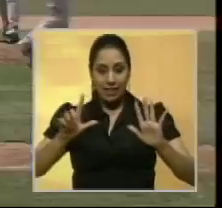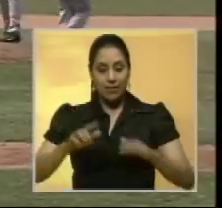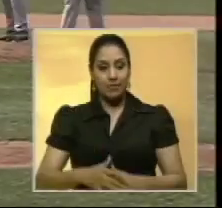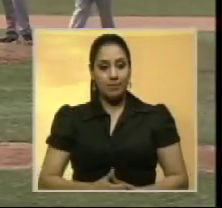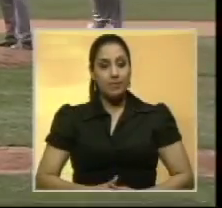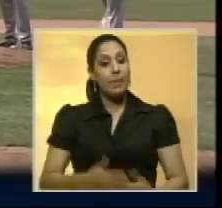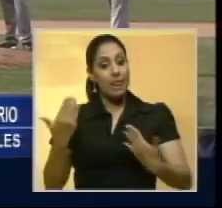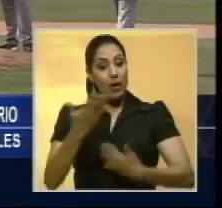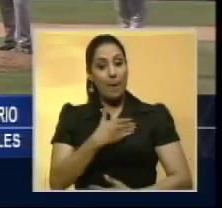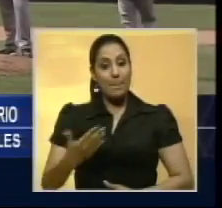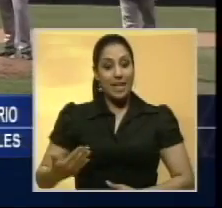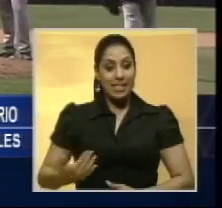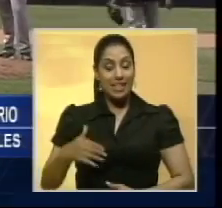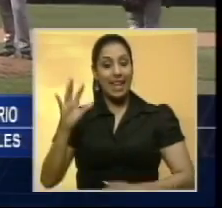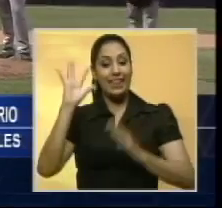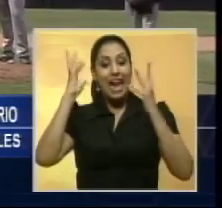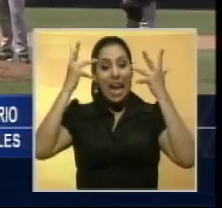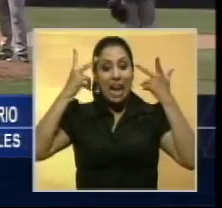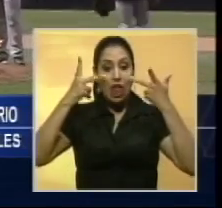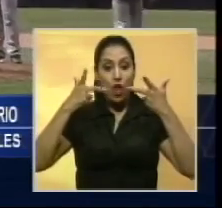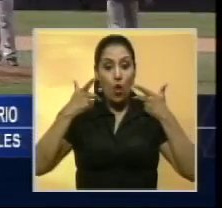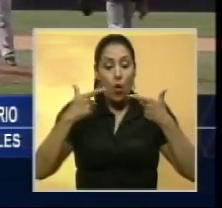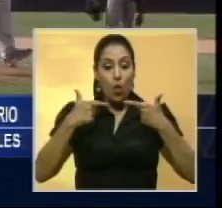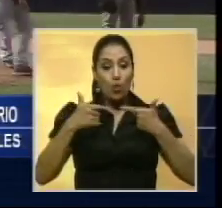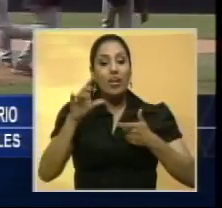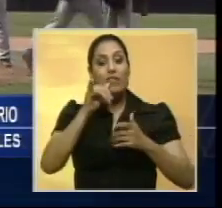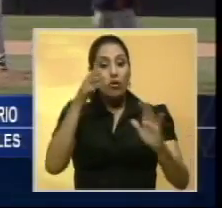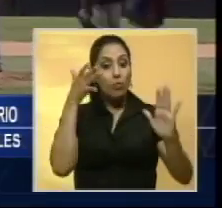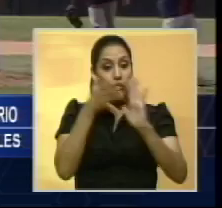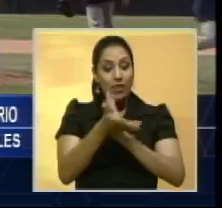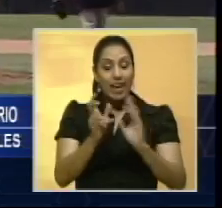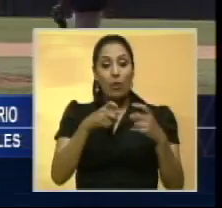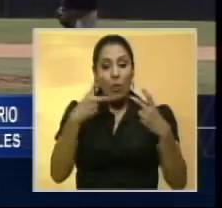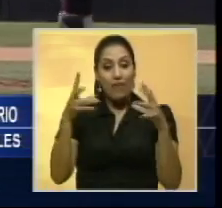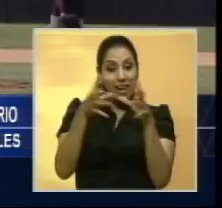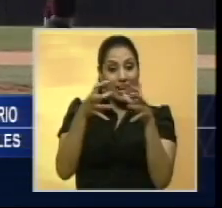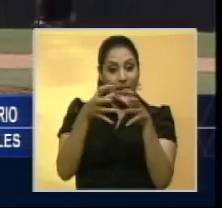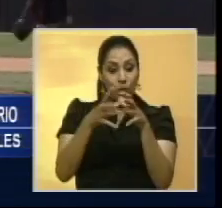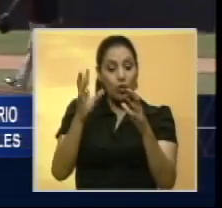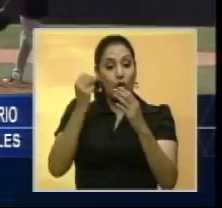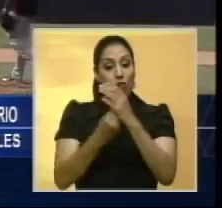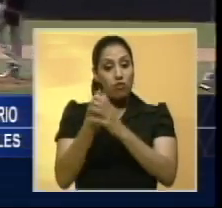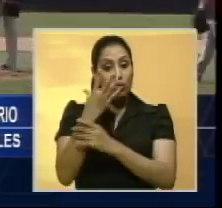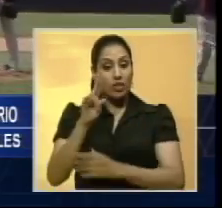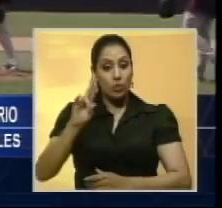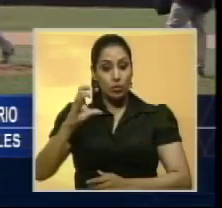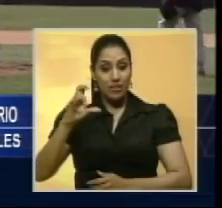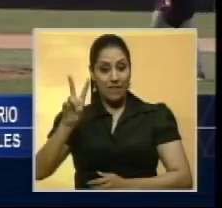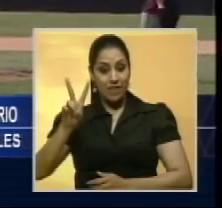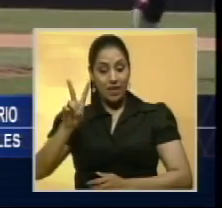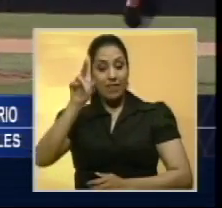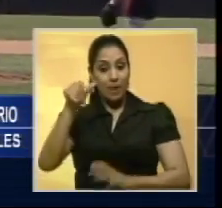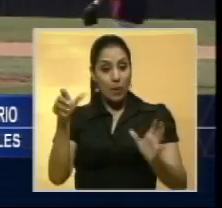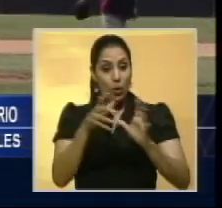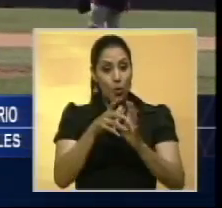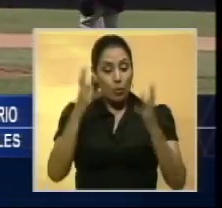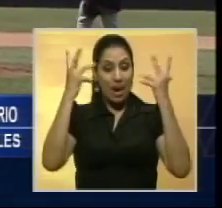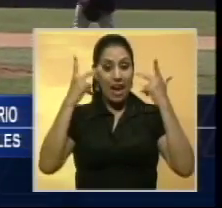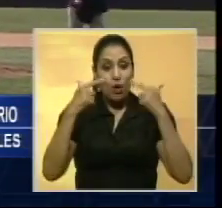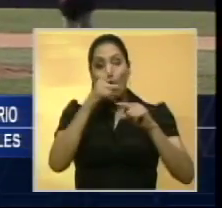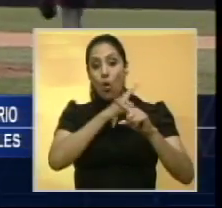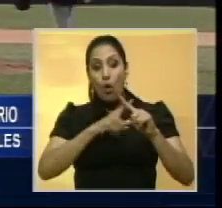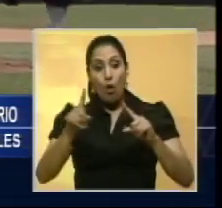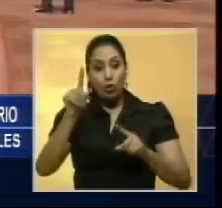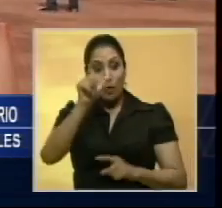2016-2017. El presidente de los Leones del Caracas, Luis Ávila, informó que tras las reuniones sostenidas con la Fundación UCB, tanto el equipo melenudo como